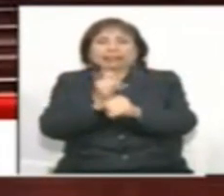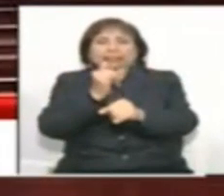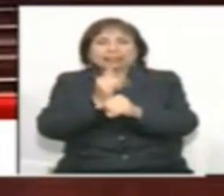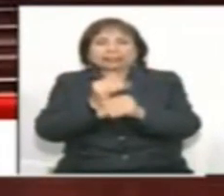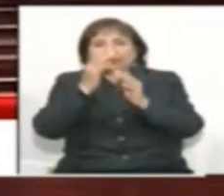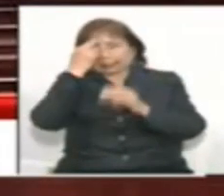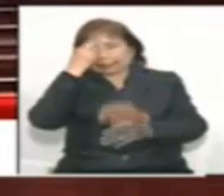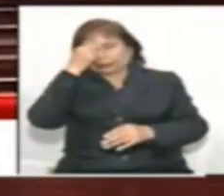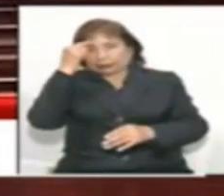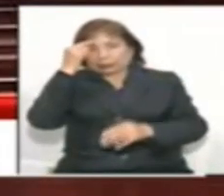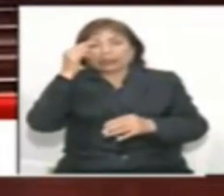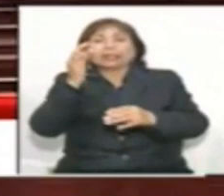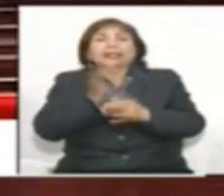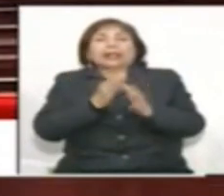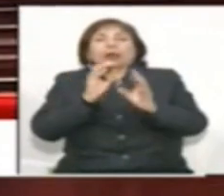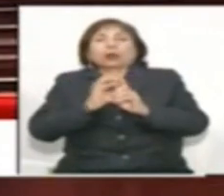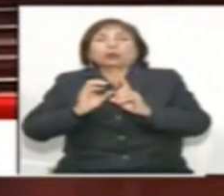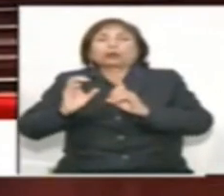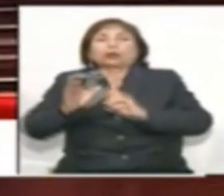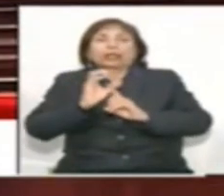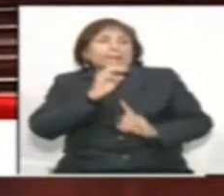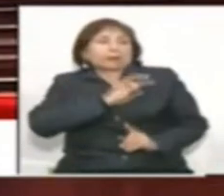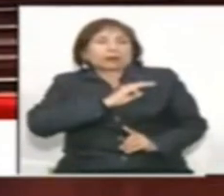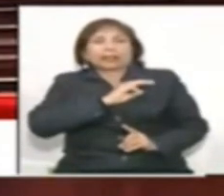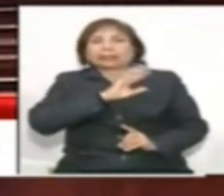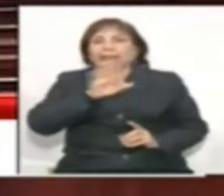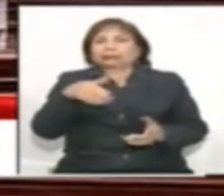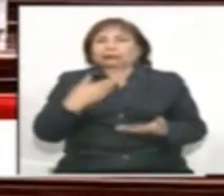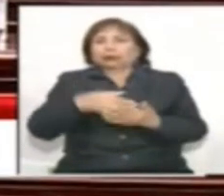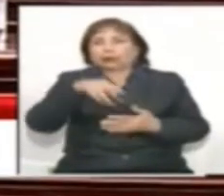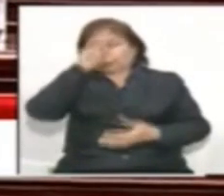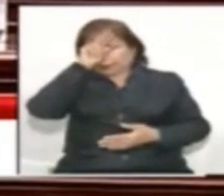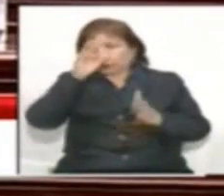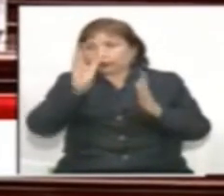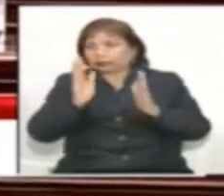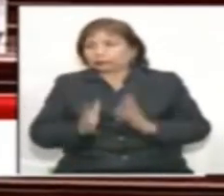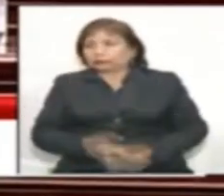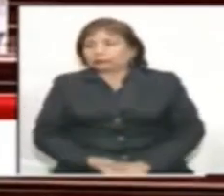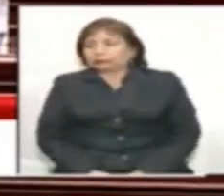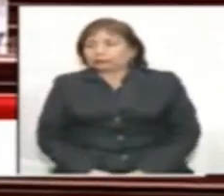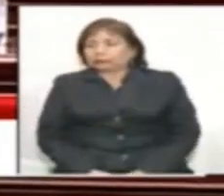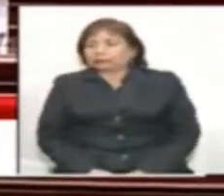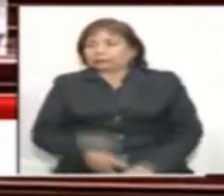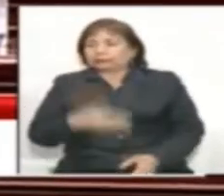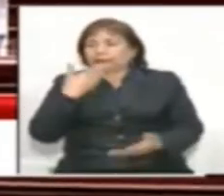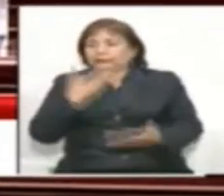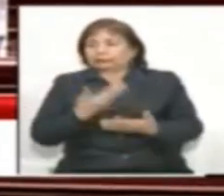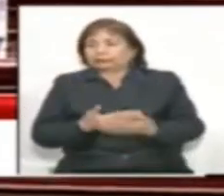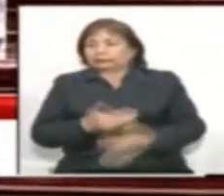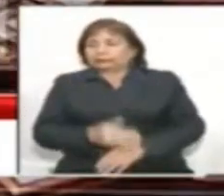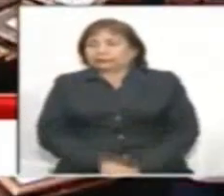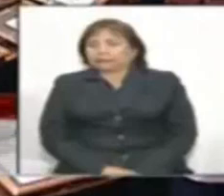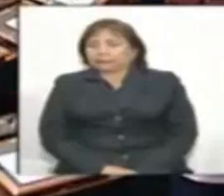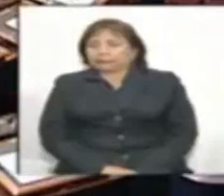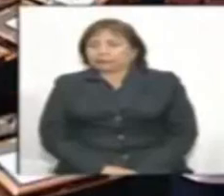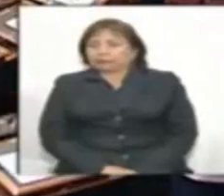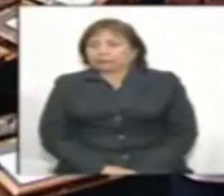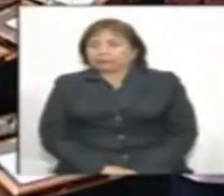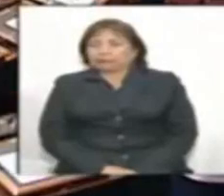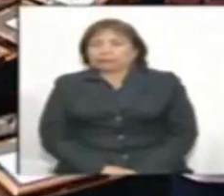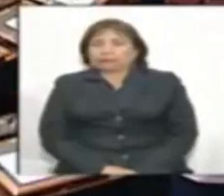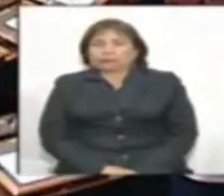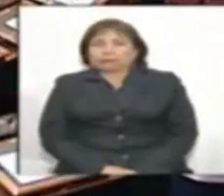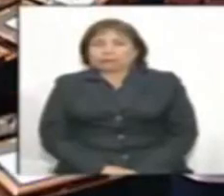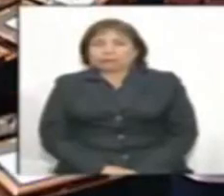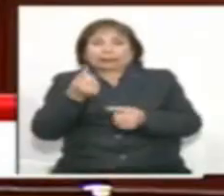Por otro lado, Merino se refirió a la crisis sanitaria en el país por la pandemia del COVID-19 y los efectos en la economía que esta enfermedad ha